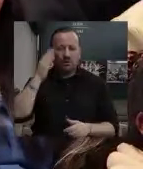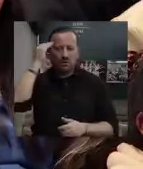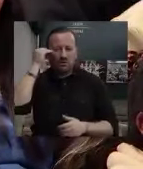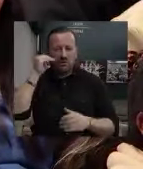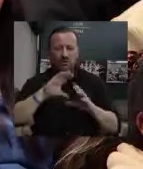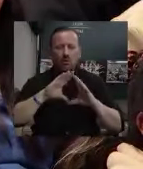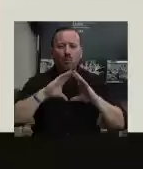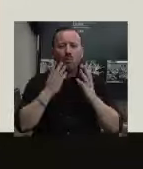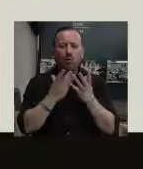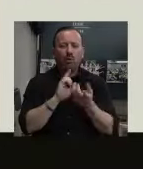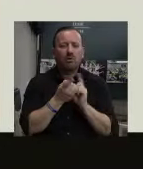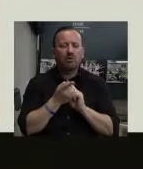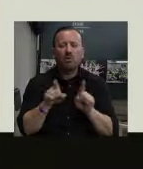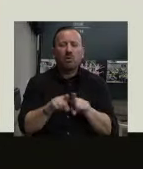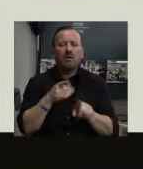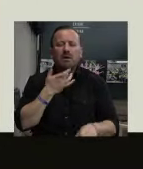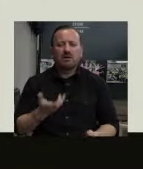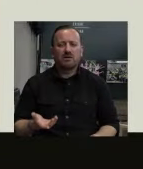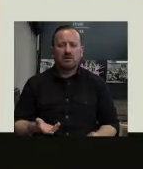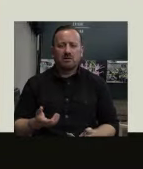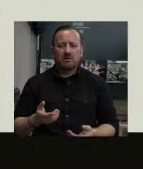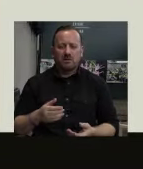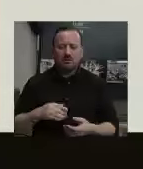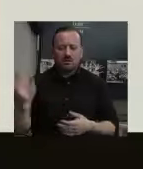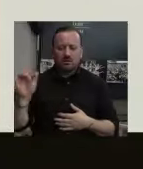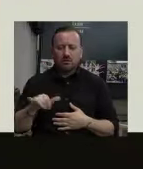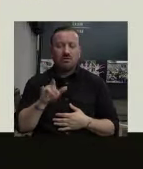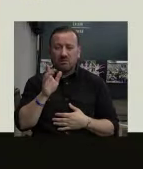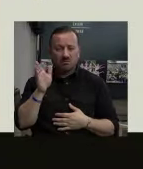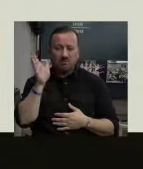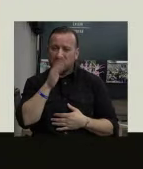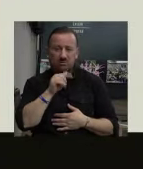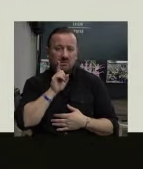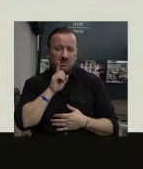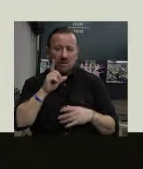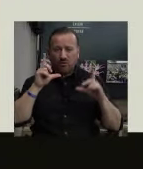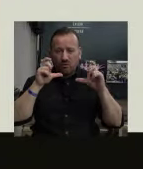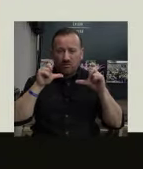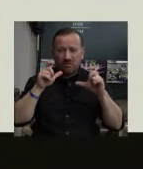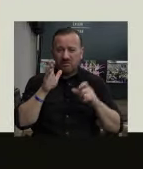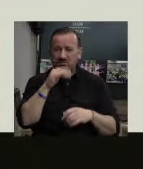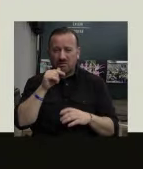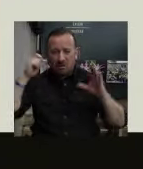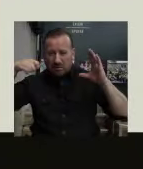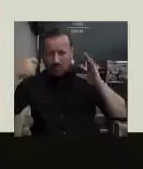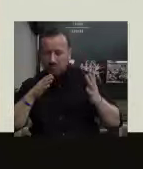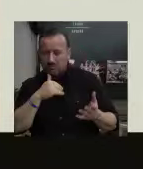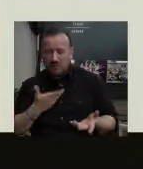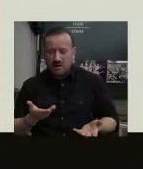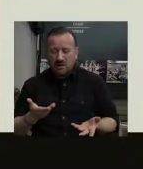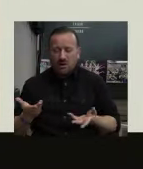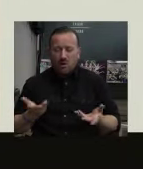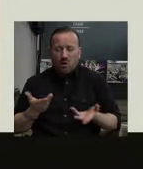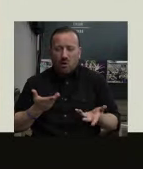cambiado igual a qué no tienen esa fotografía ni siquiera la película Entonces cómo van